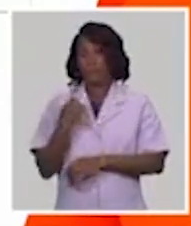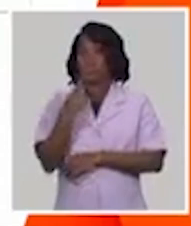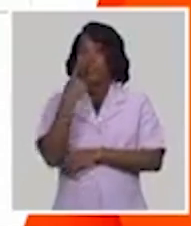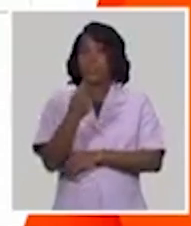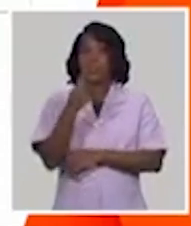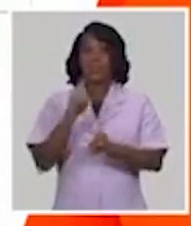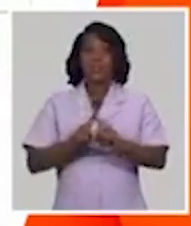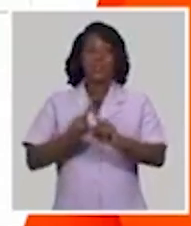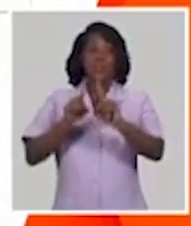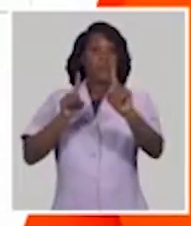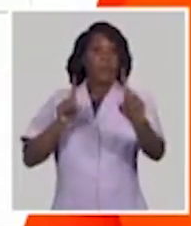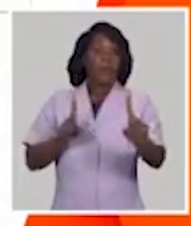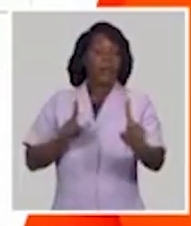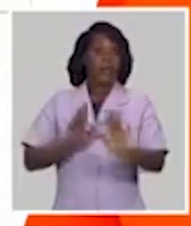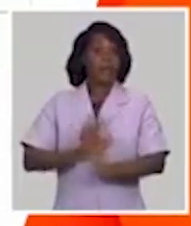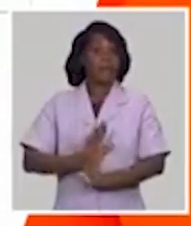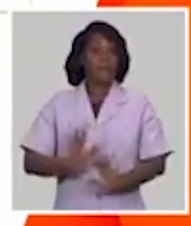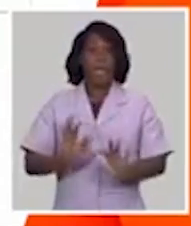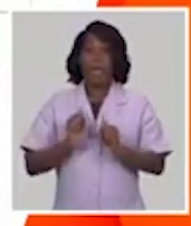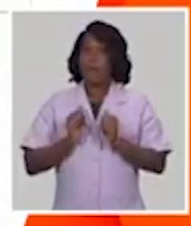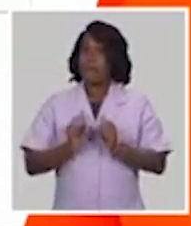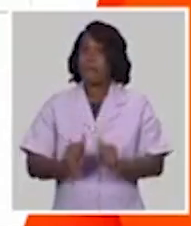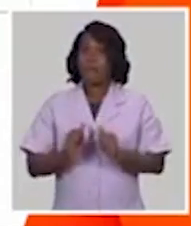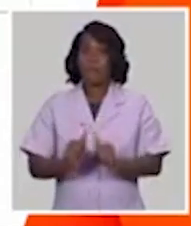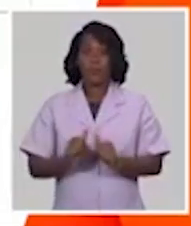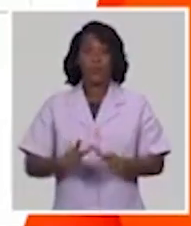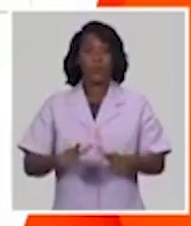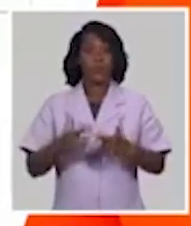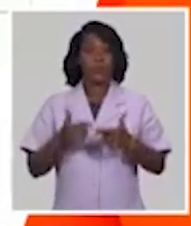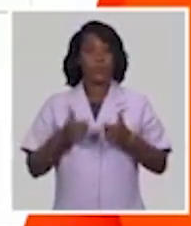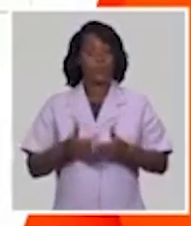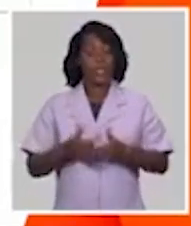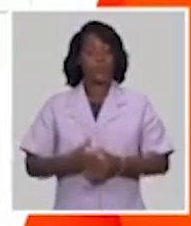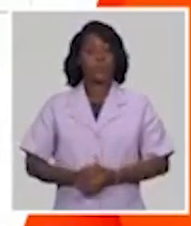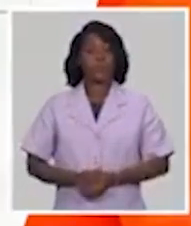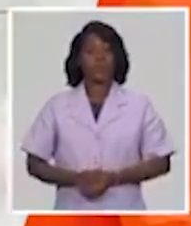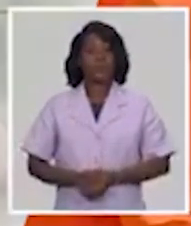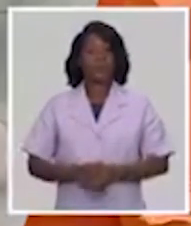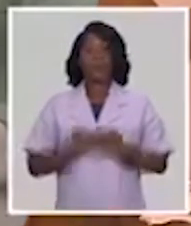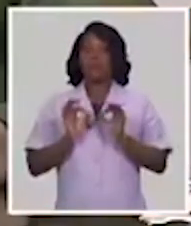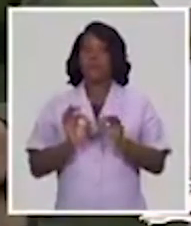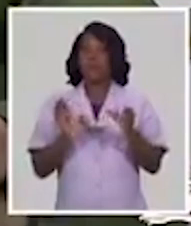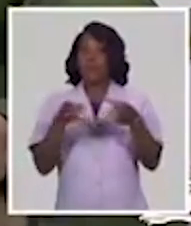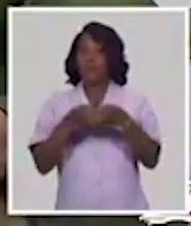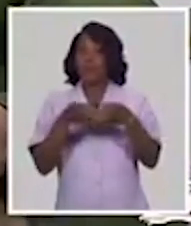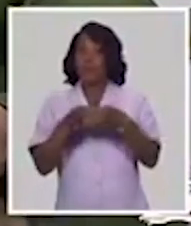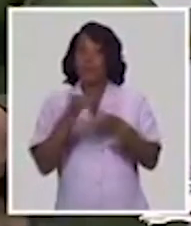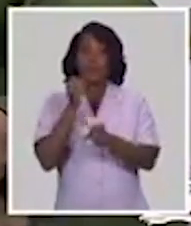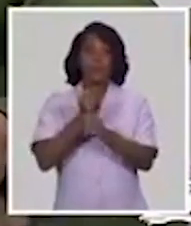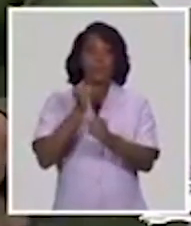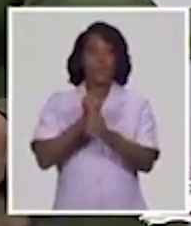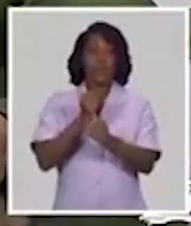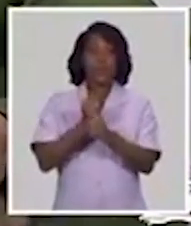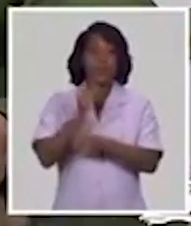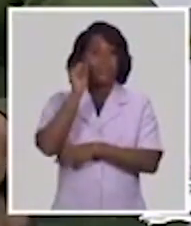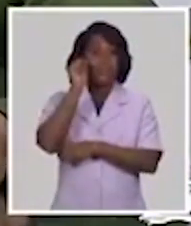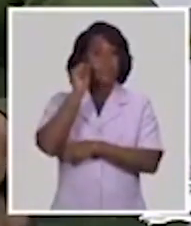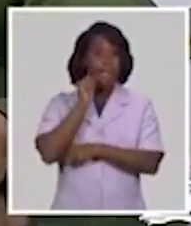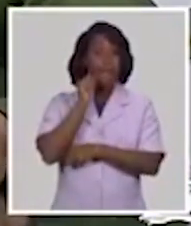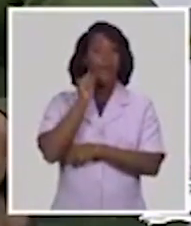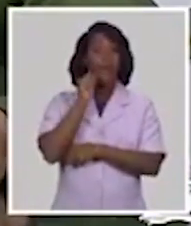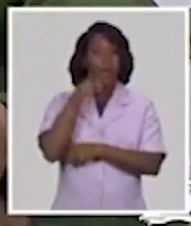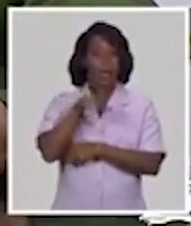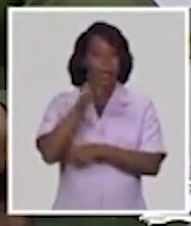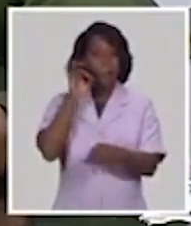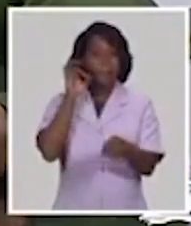necesitamos nosotros en esta etapa. Por eso, el sábado, el grupo de trabajo sesionará para despachar entidad por